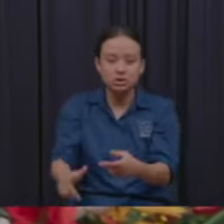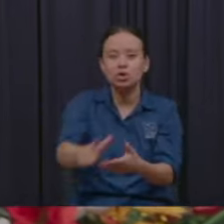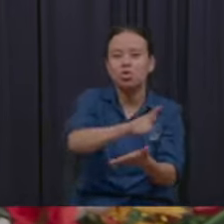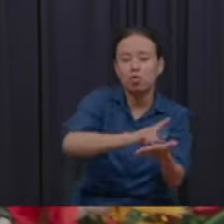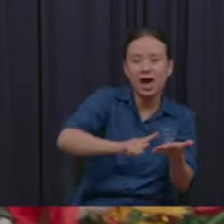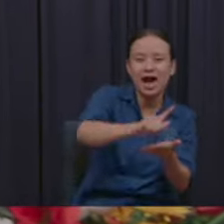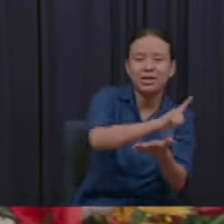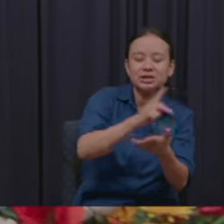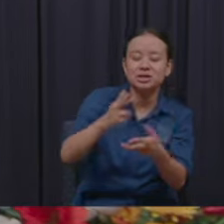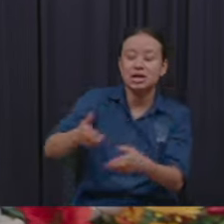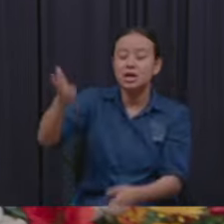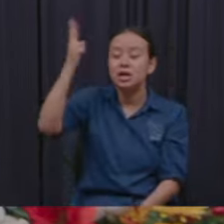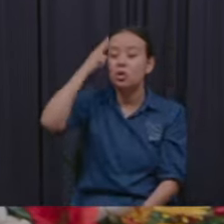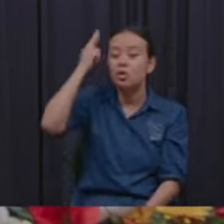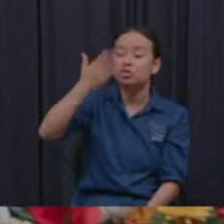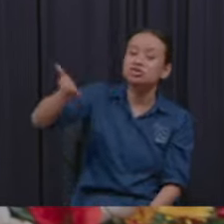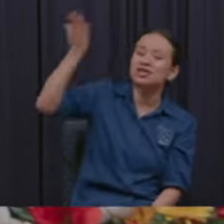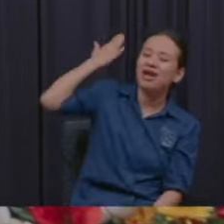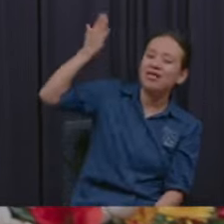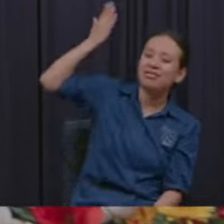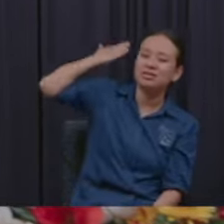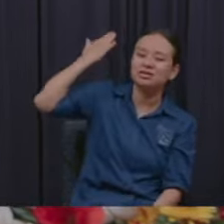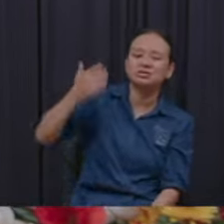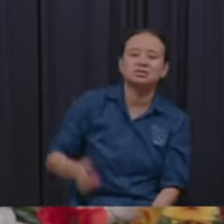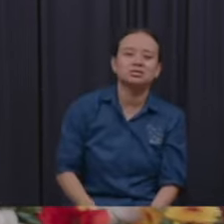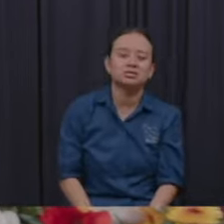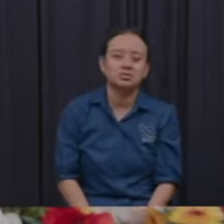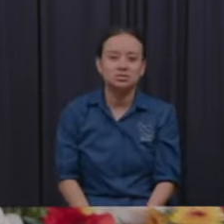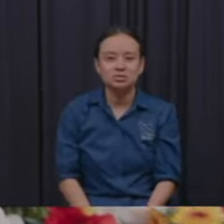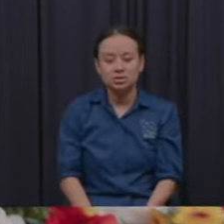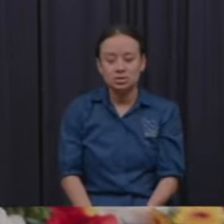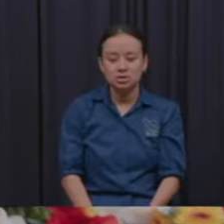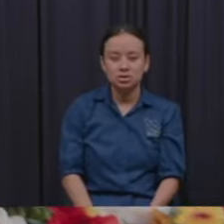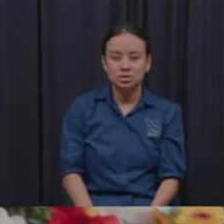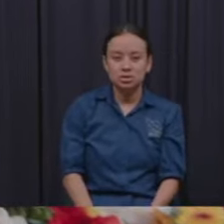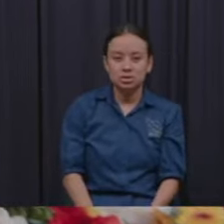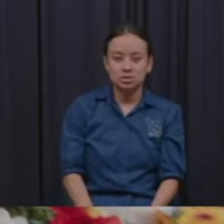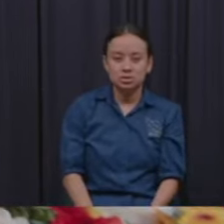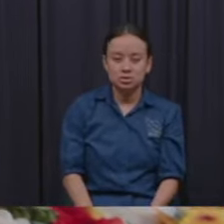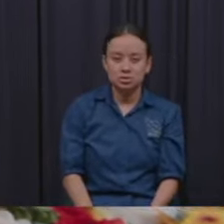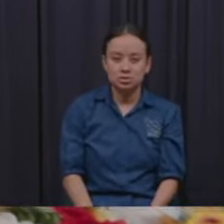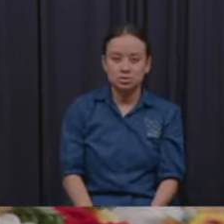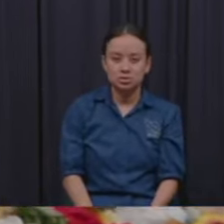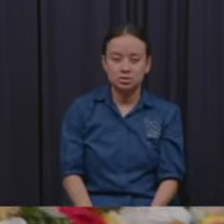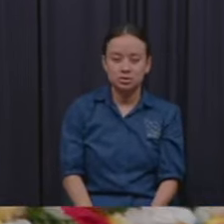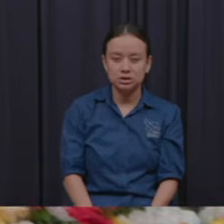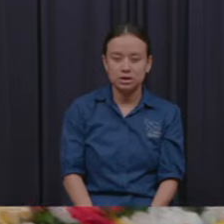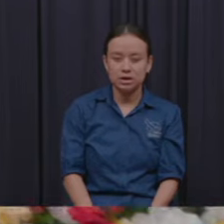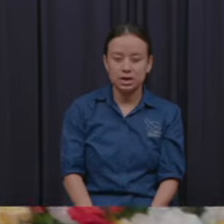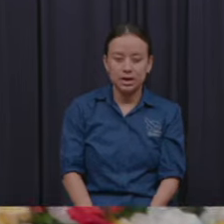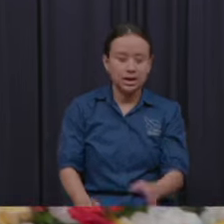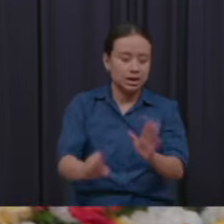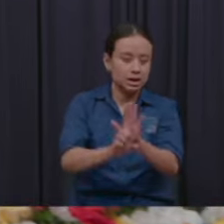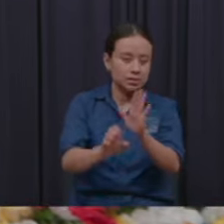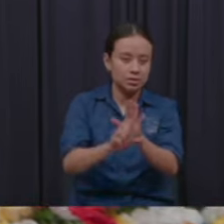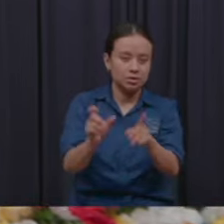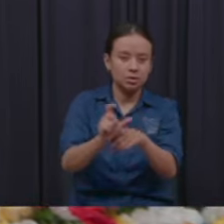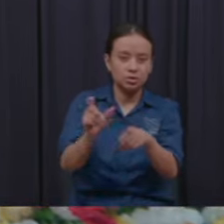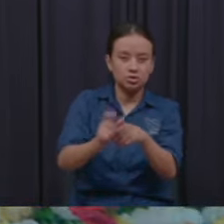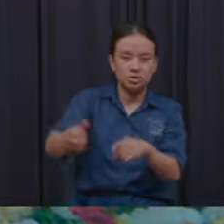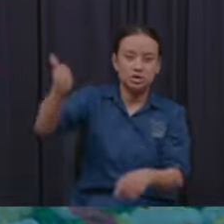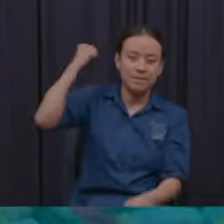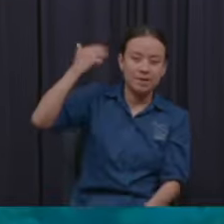del pasado. Esas cosas son invisibles, pero son extremadamente perversas. Ejemplo de cosas del pasado.